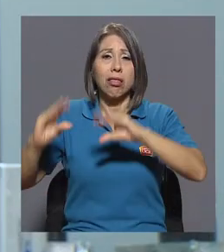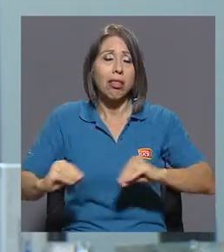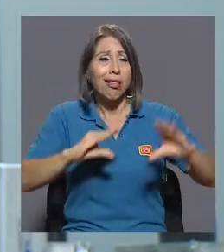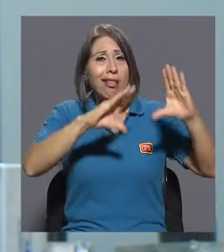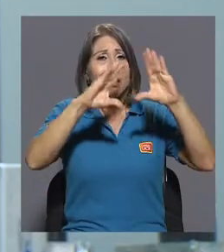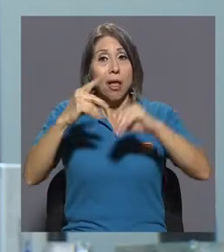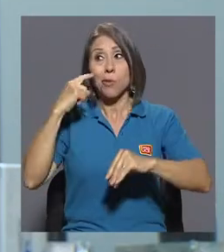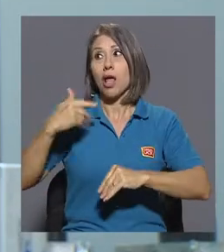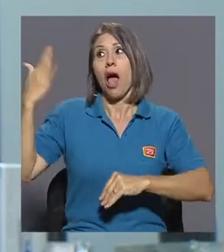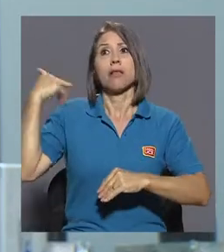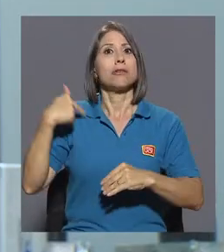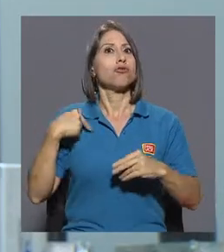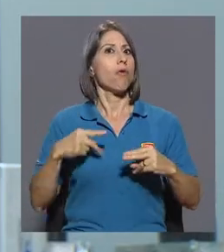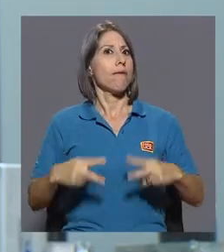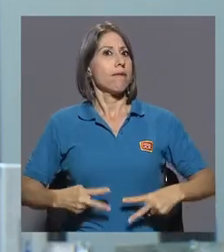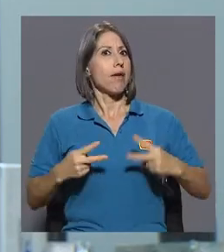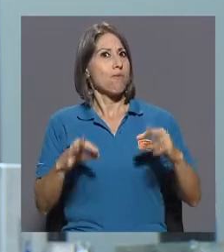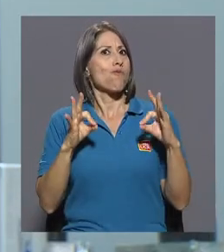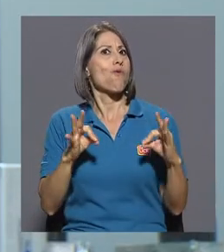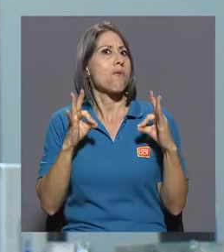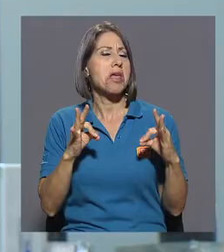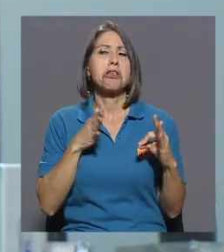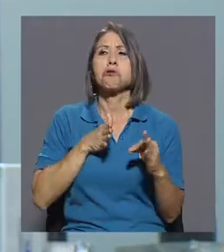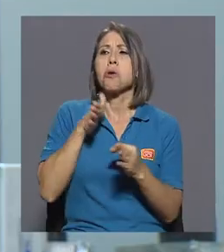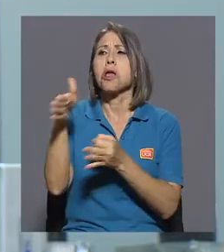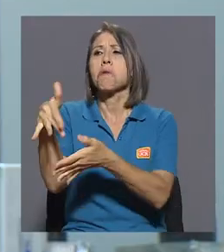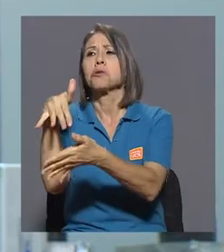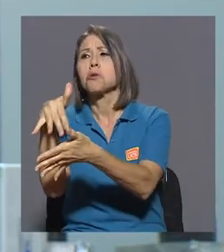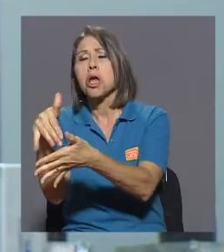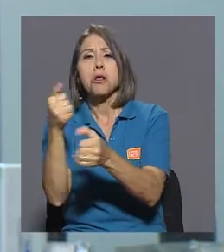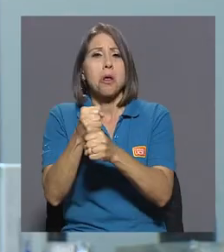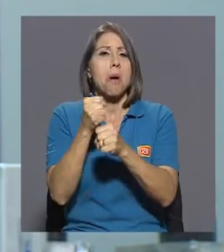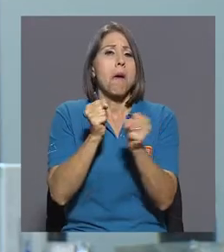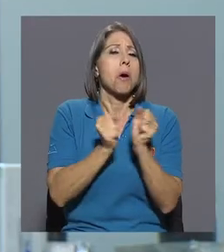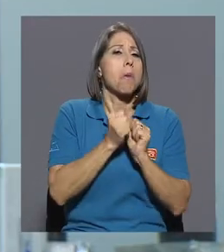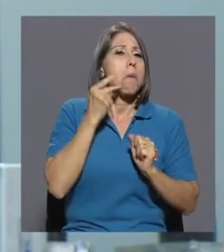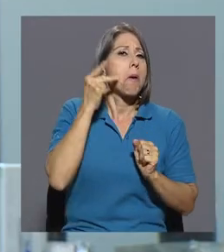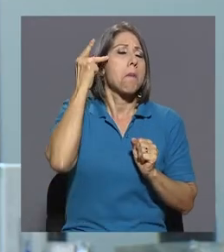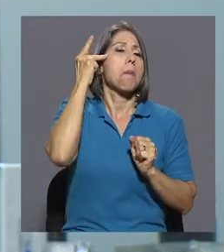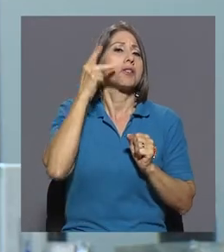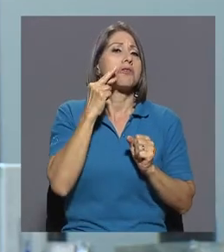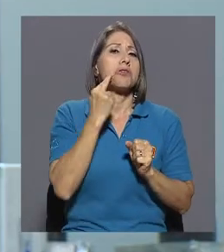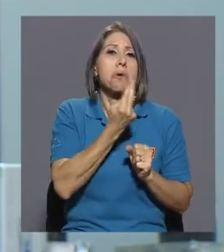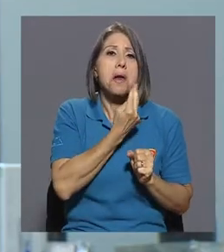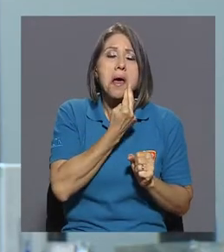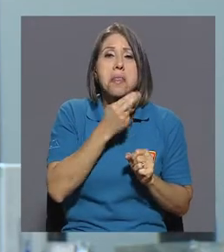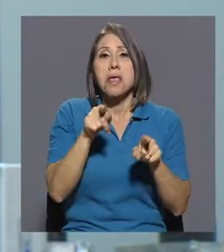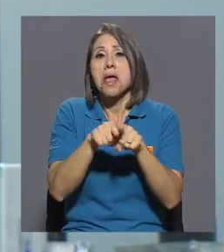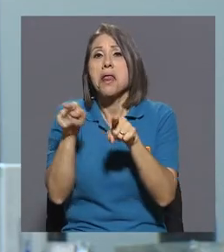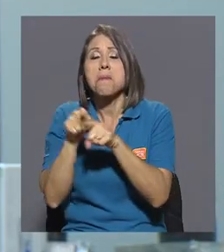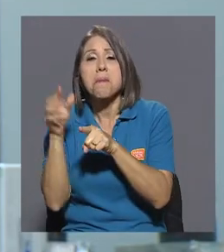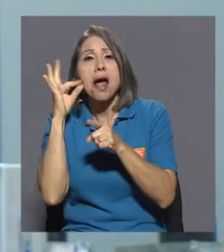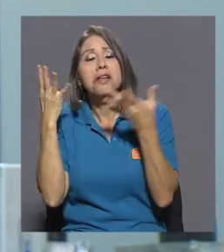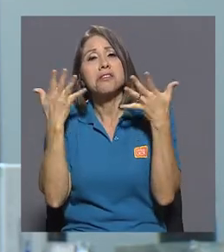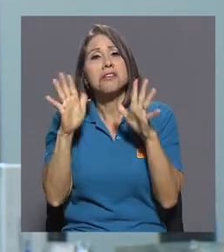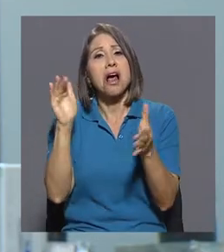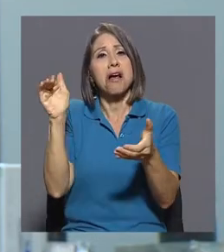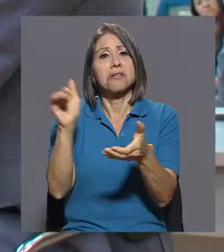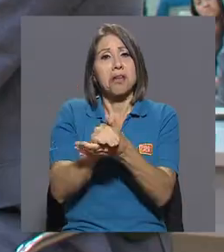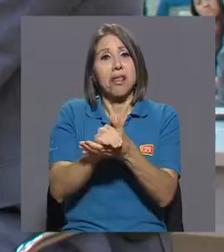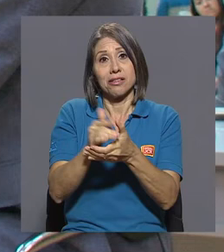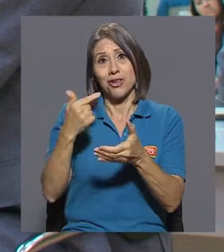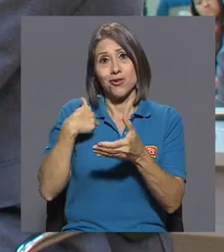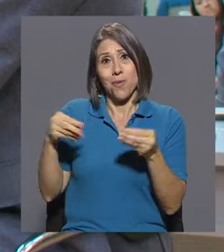la escuela, trabajaba con mis papás en un restaurante, mis hermanas ya estaban casadas, entonces yo soy el menor,